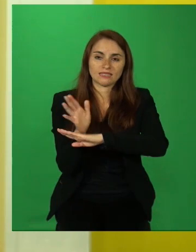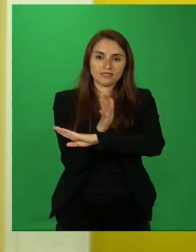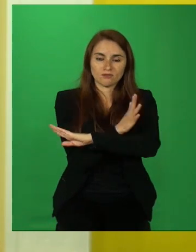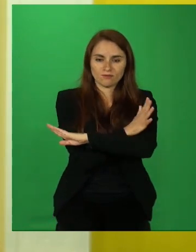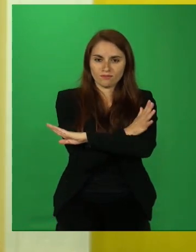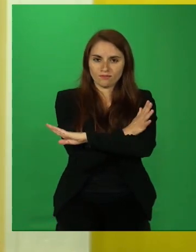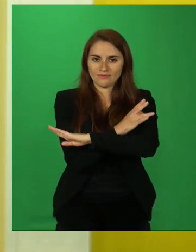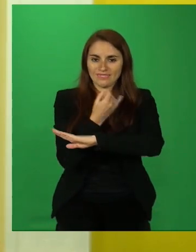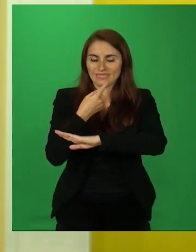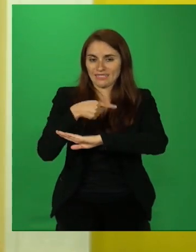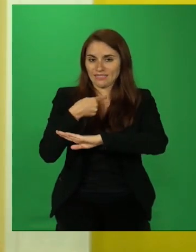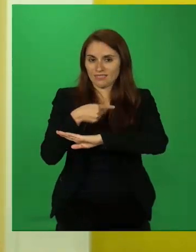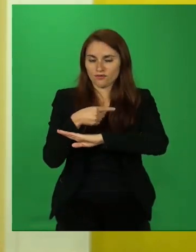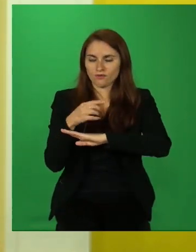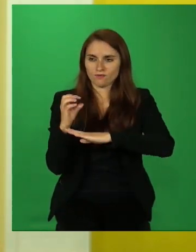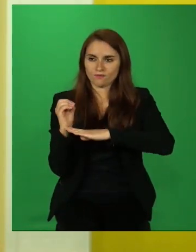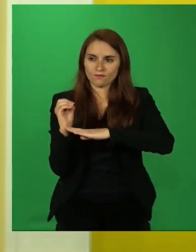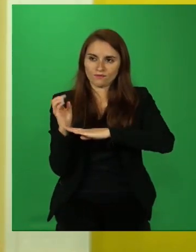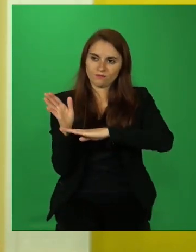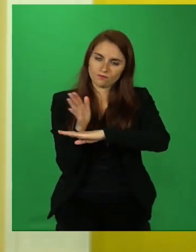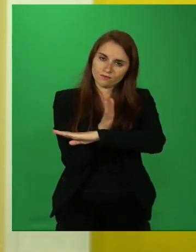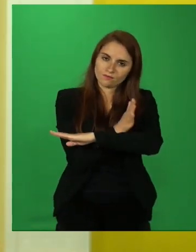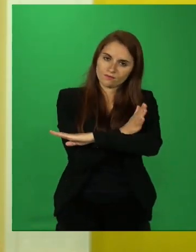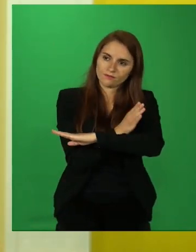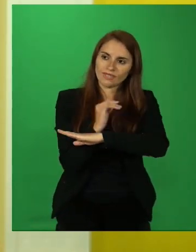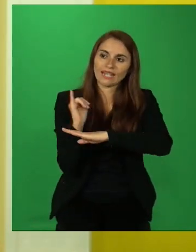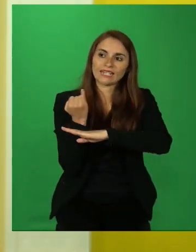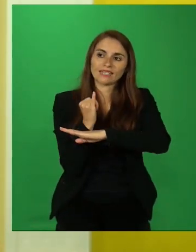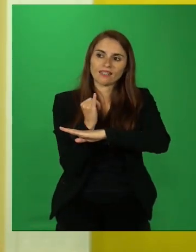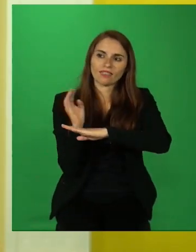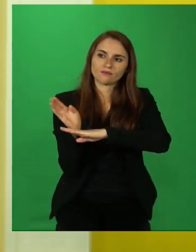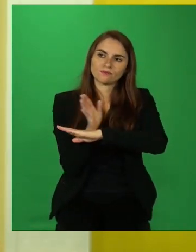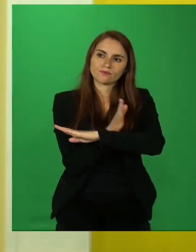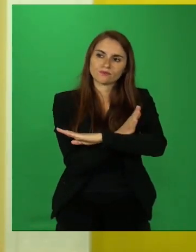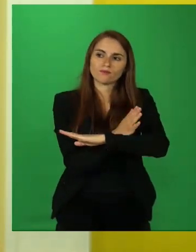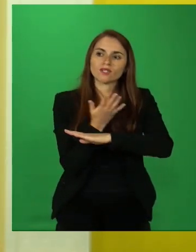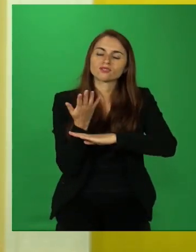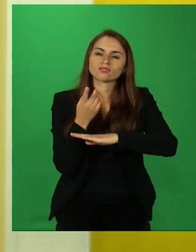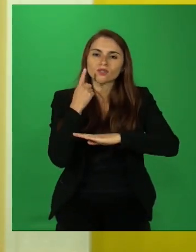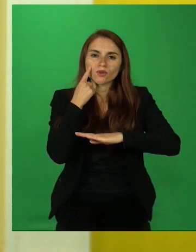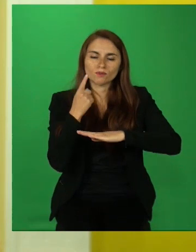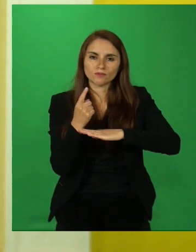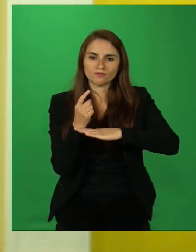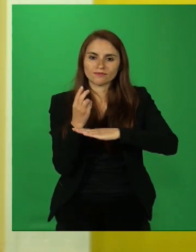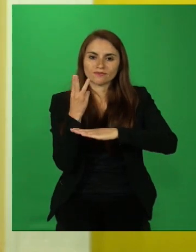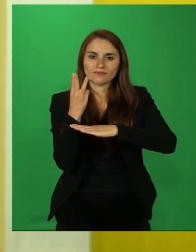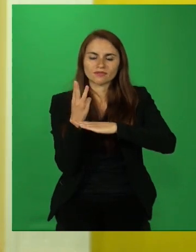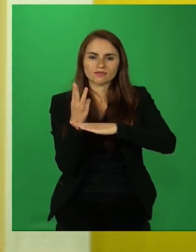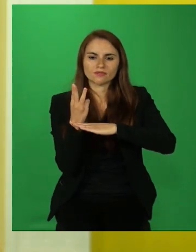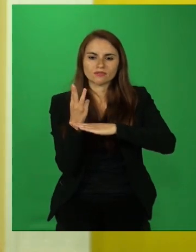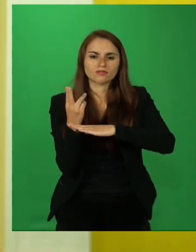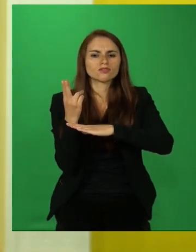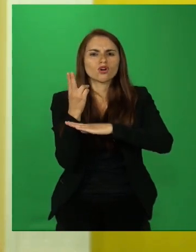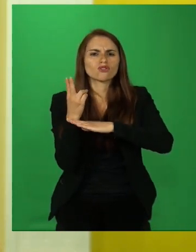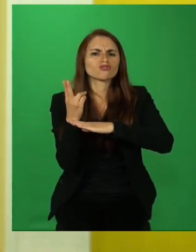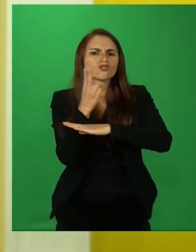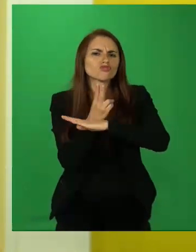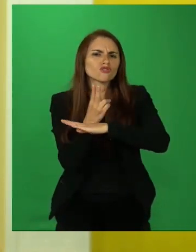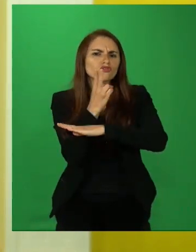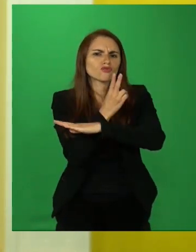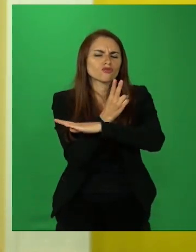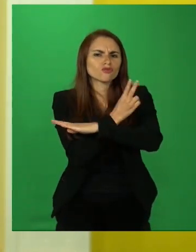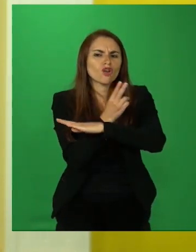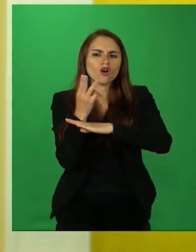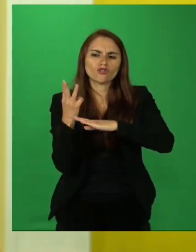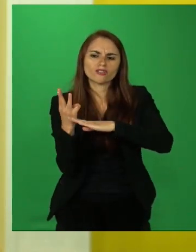hacia la izquierda entonces representamos cómo vamos a ir en la recta numérica de tres en tres o de dos en dos de dos